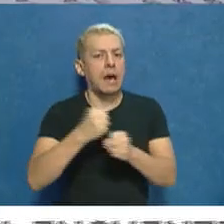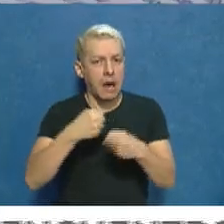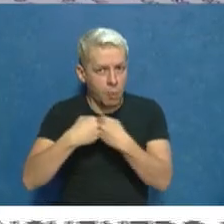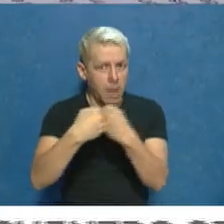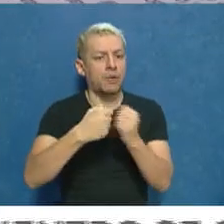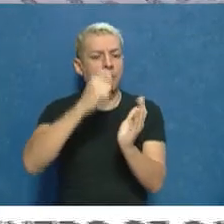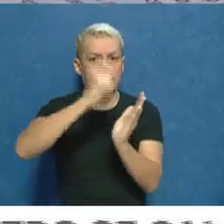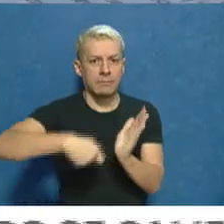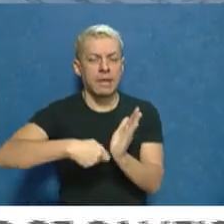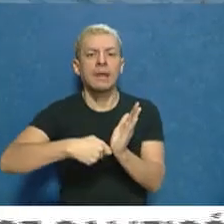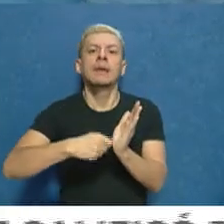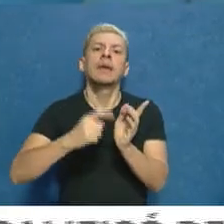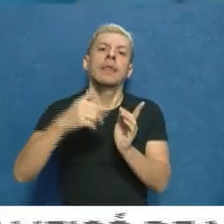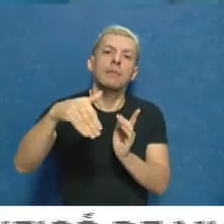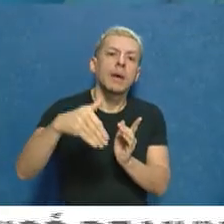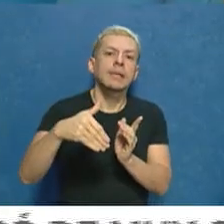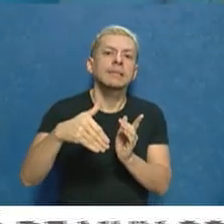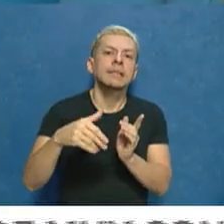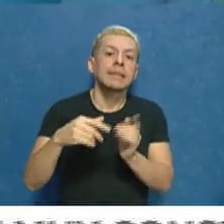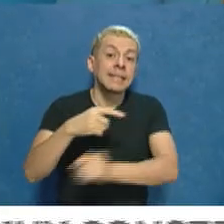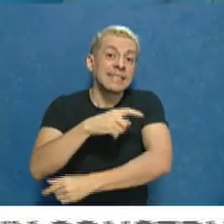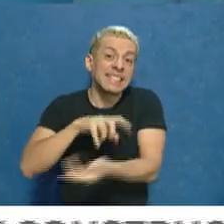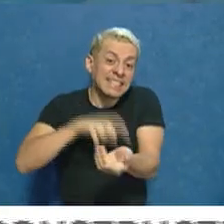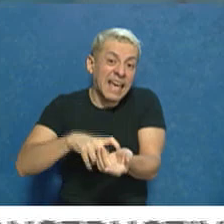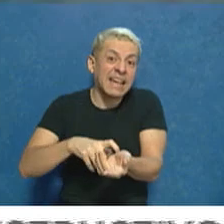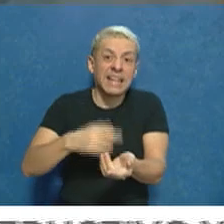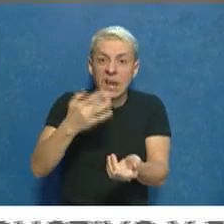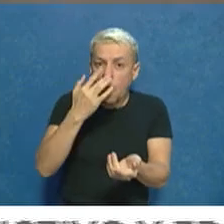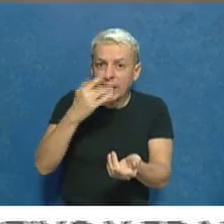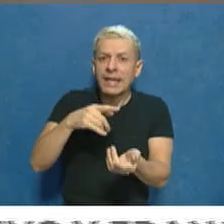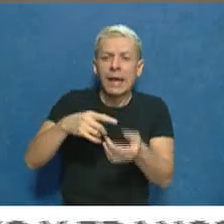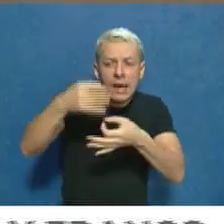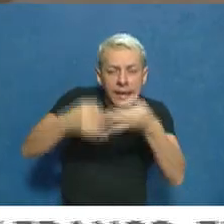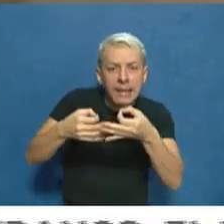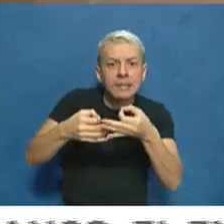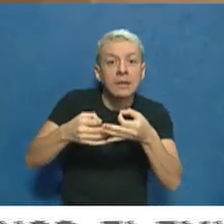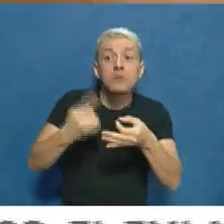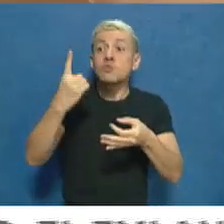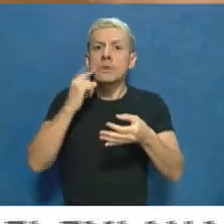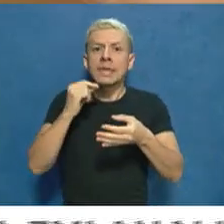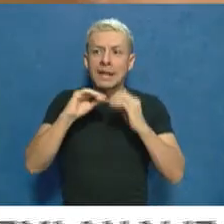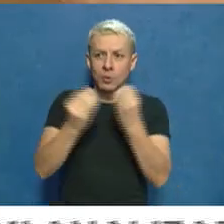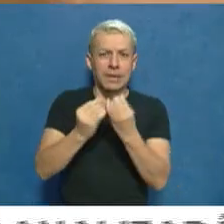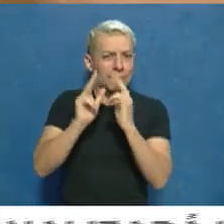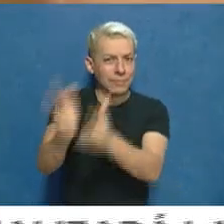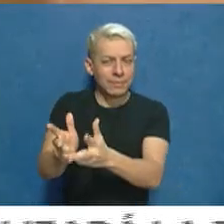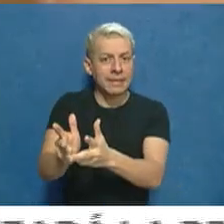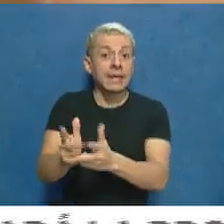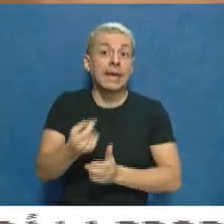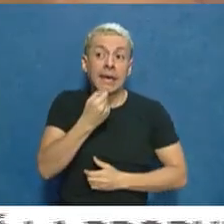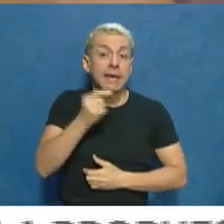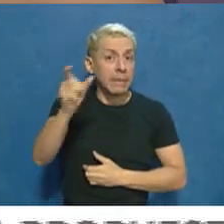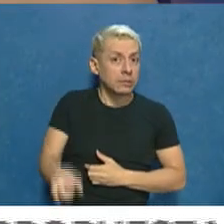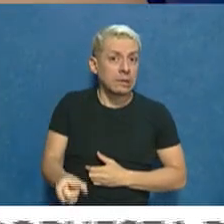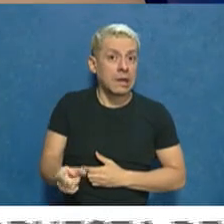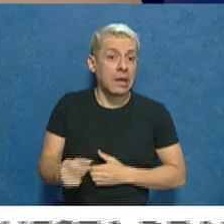protocolo. Posteriormente se hace un análisis de sangre y orina y en menos de 24 horas están los resultados. Si esa persona